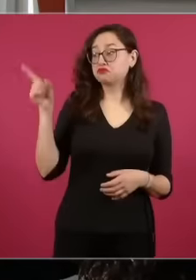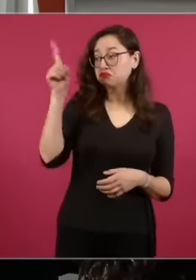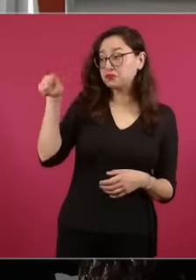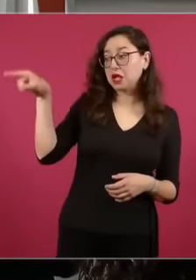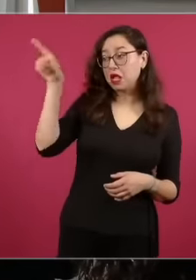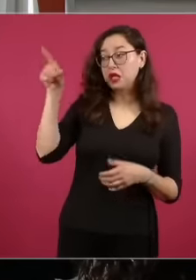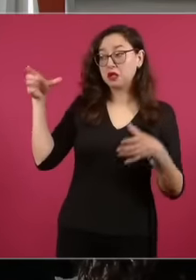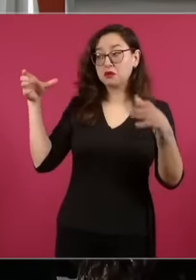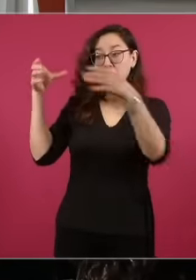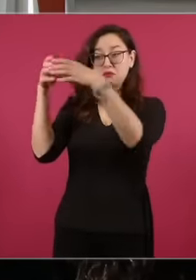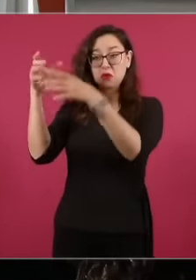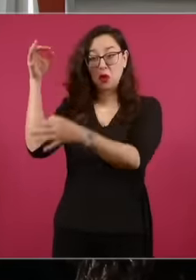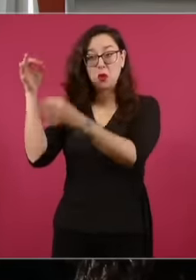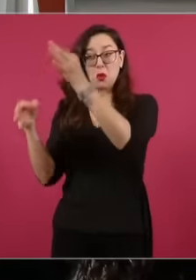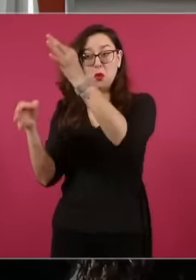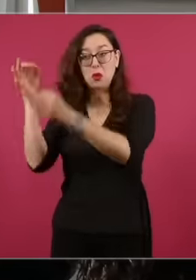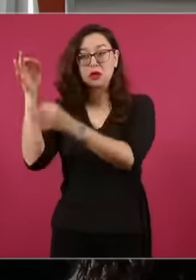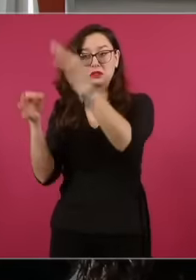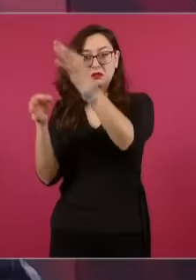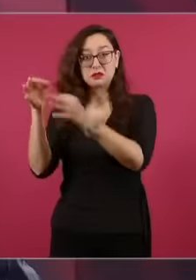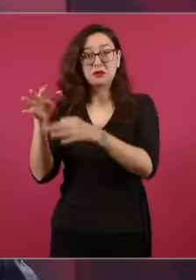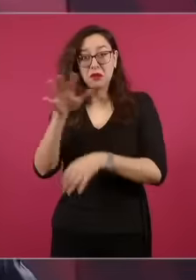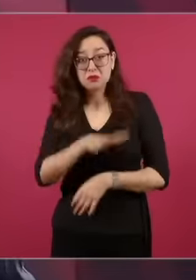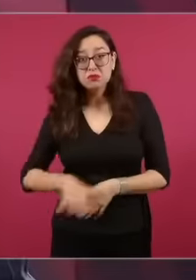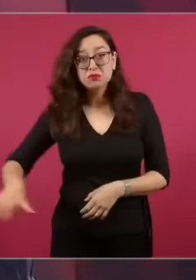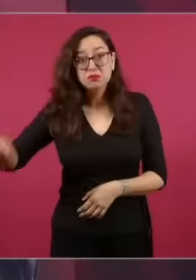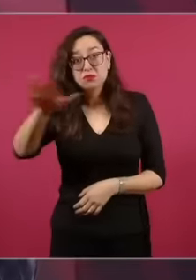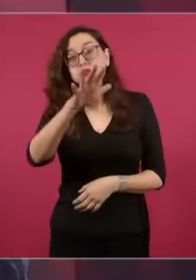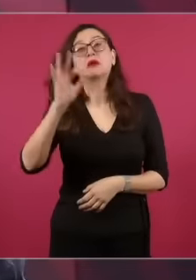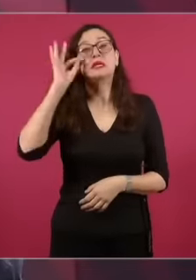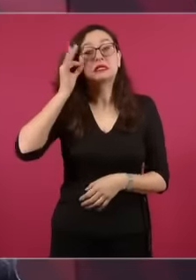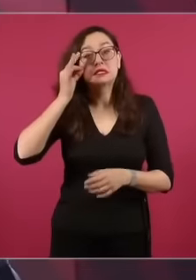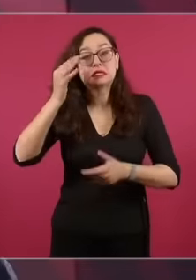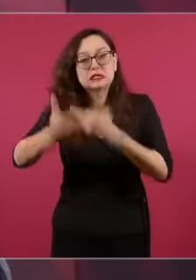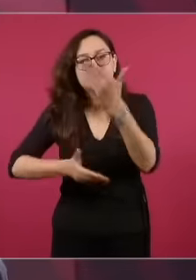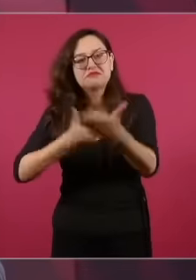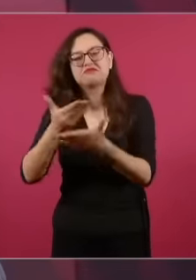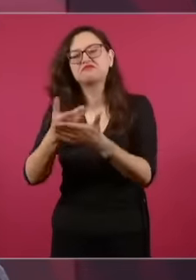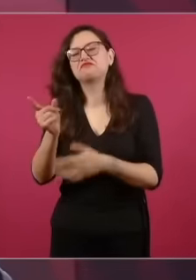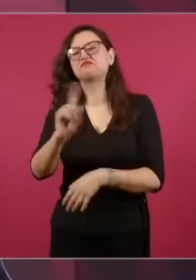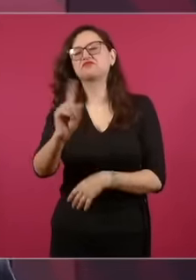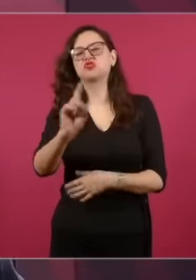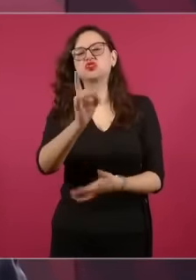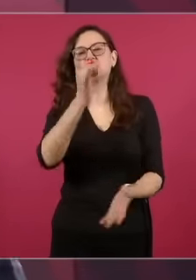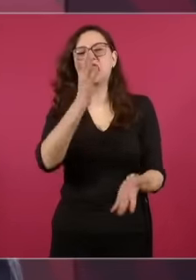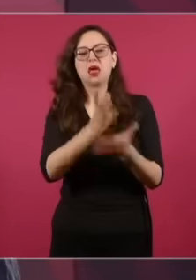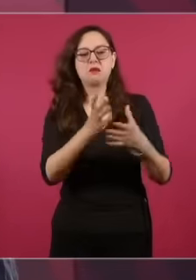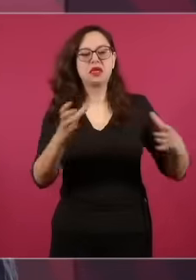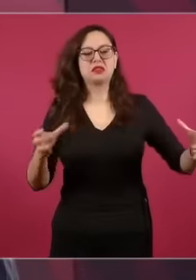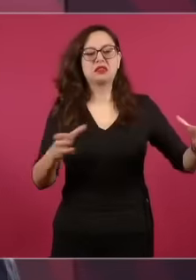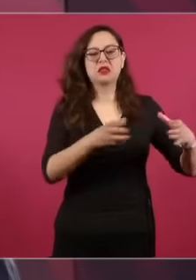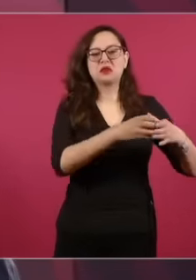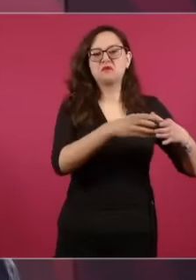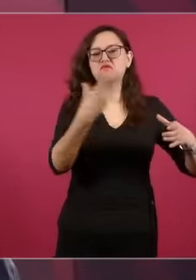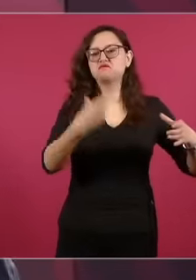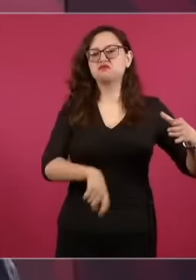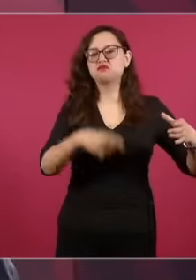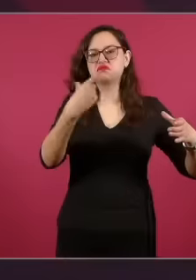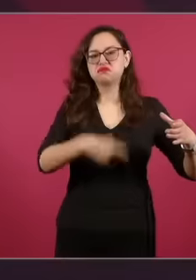económico y del poder político y de la delincuencia organizada.